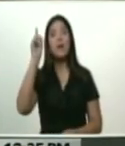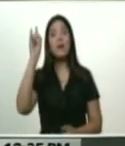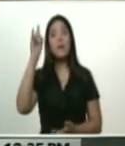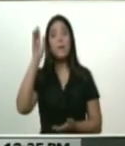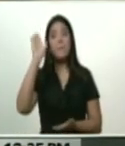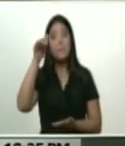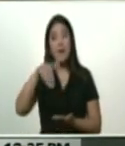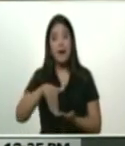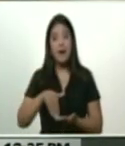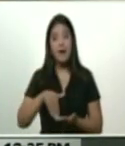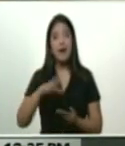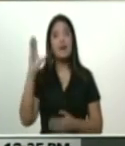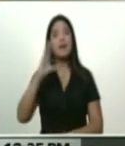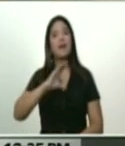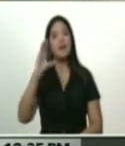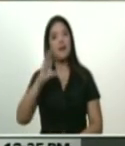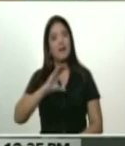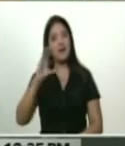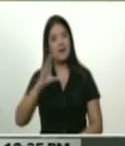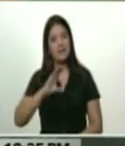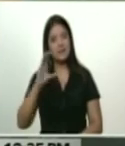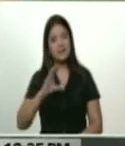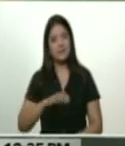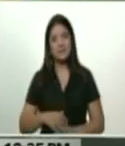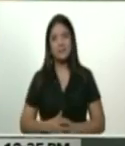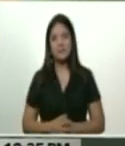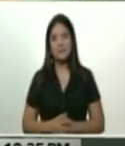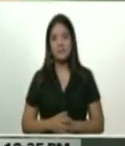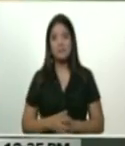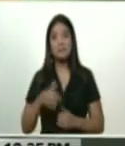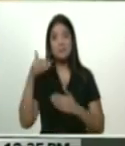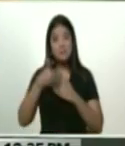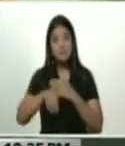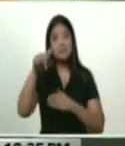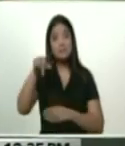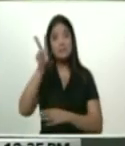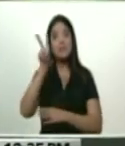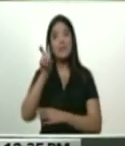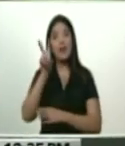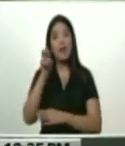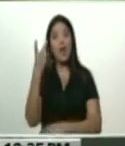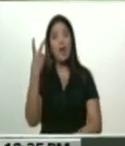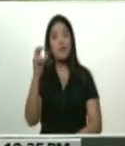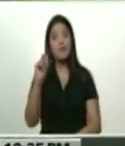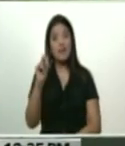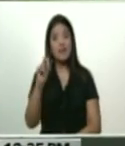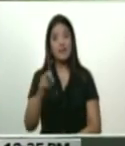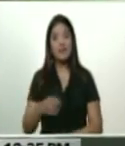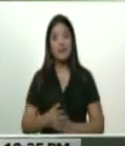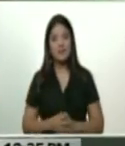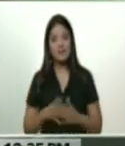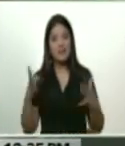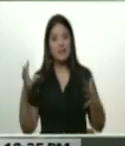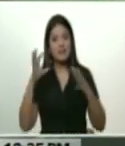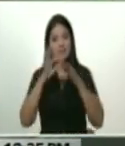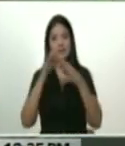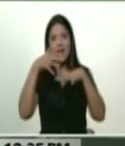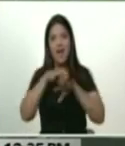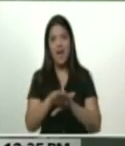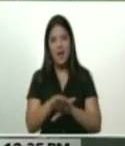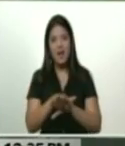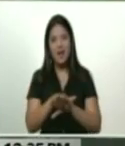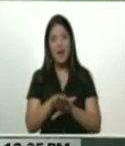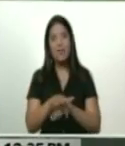Maracay y de Caracas, que a partir de este viernes 20 se hermanan en el